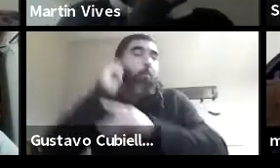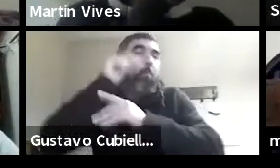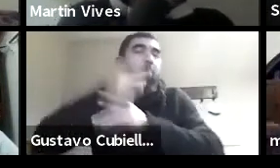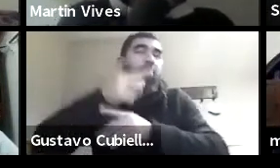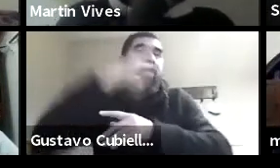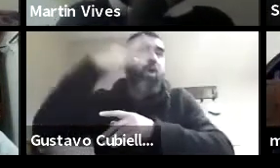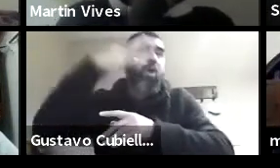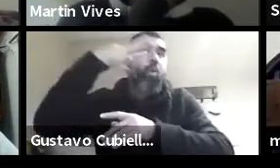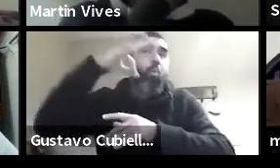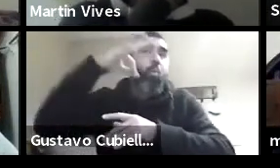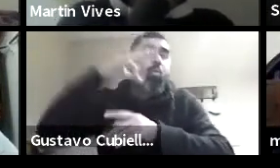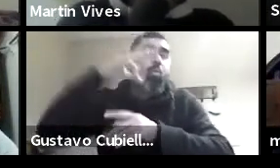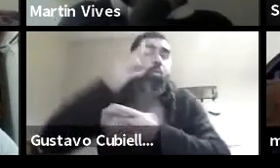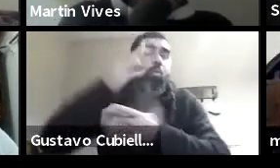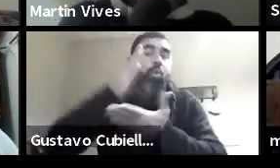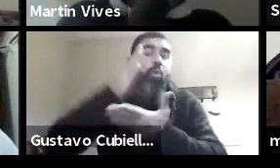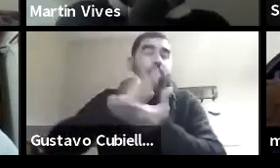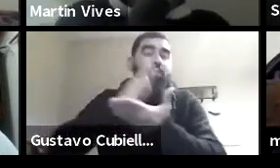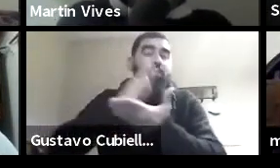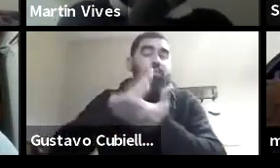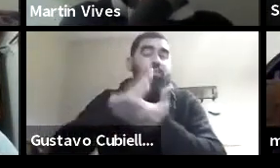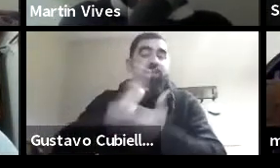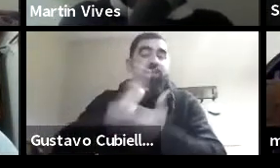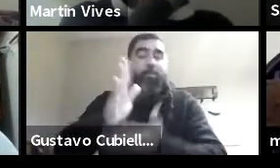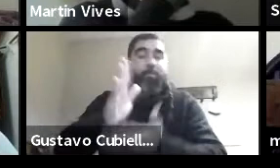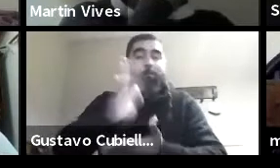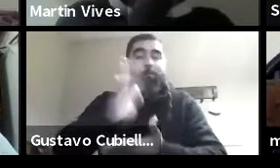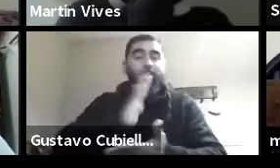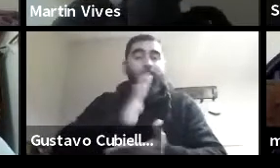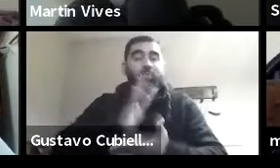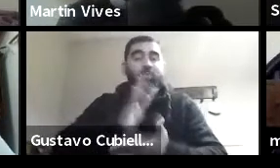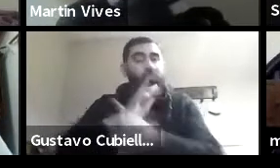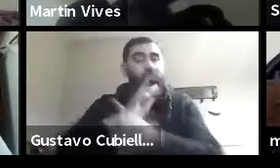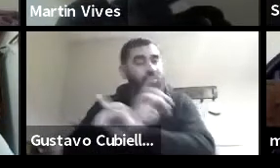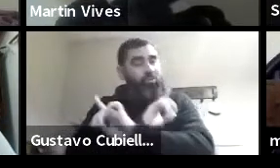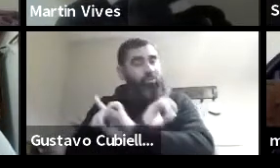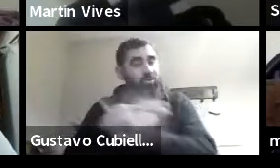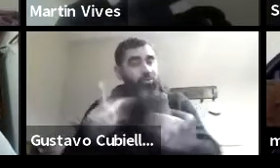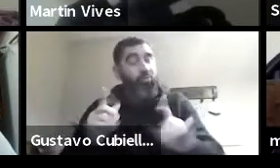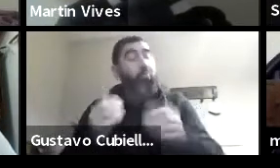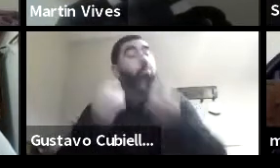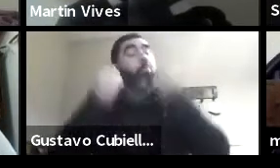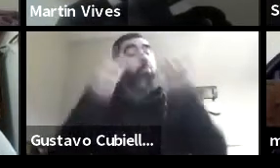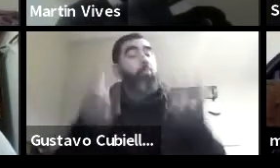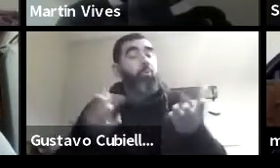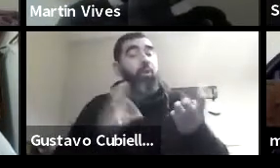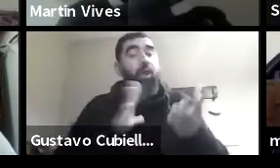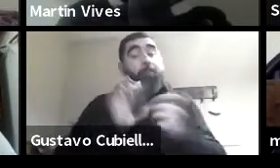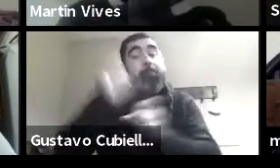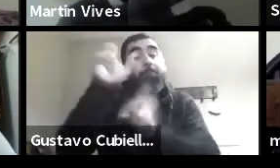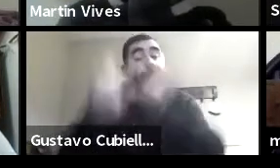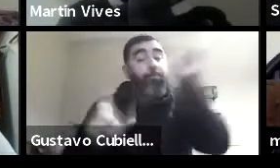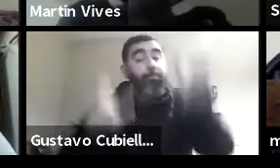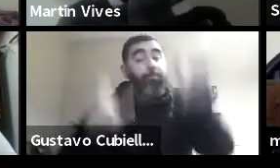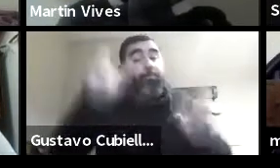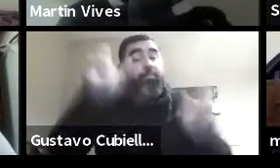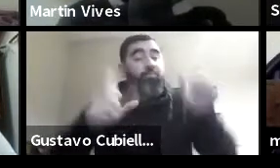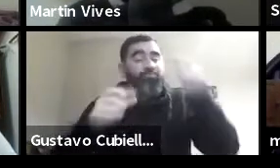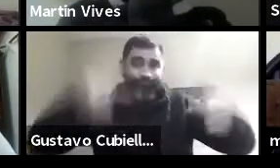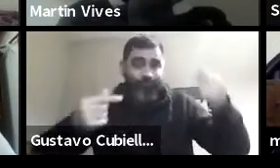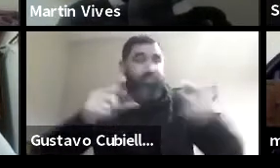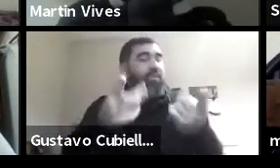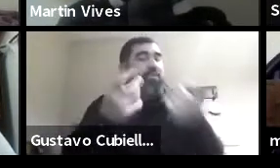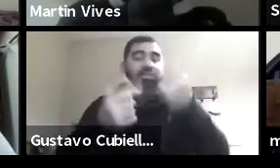único de asistente personal, porque estamos hablando de personas muy diversas, con diversas necesidades,